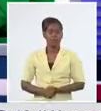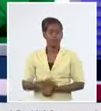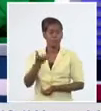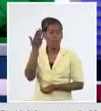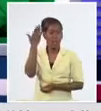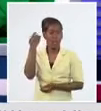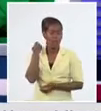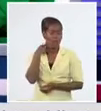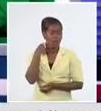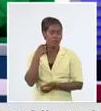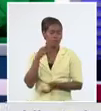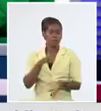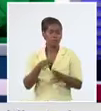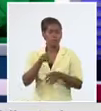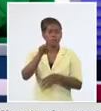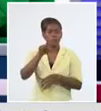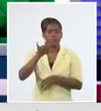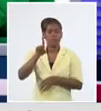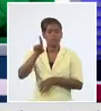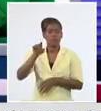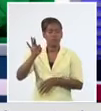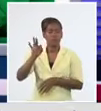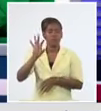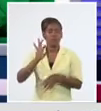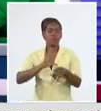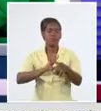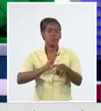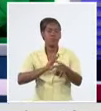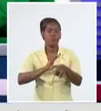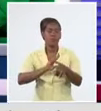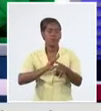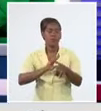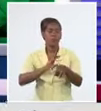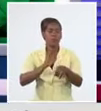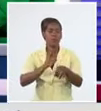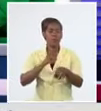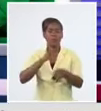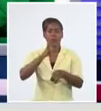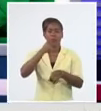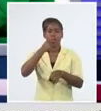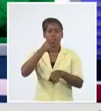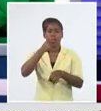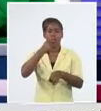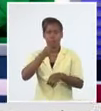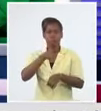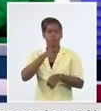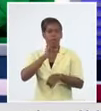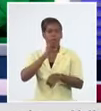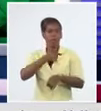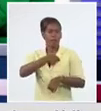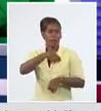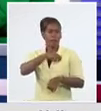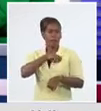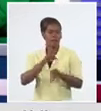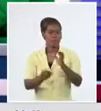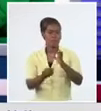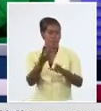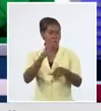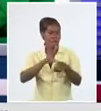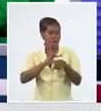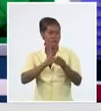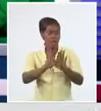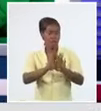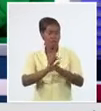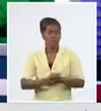el año 1918 y decía, uno de los subtítulos decía, las lecciones que aprendieron, porque igualmente en